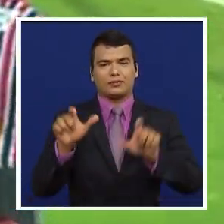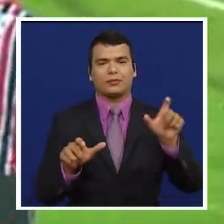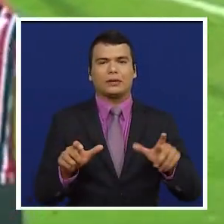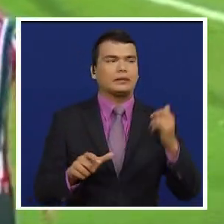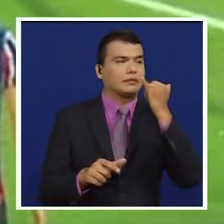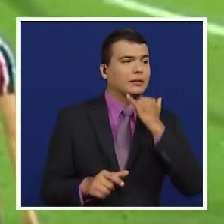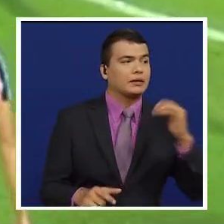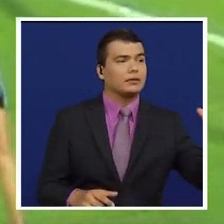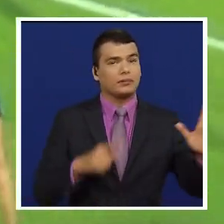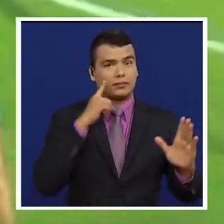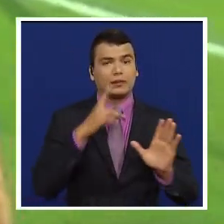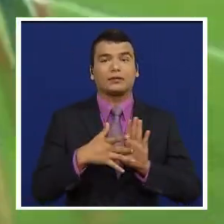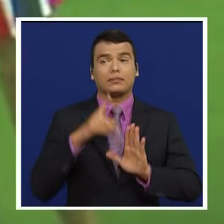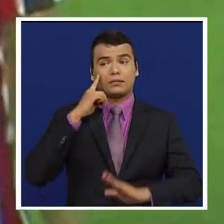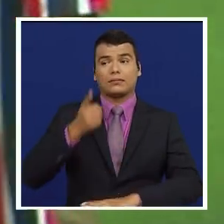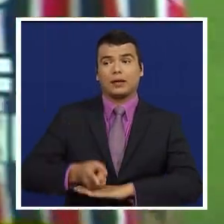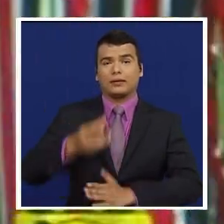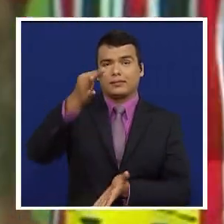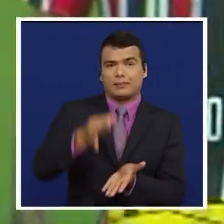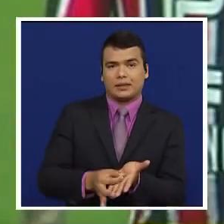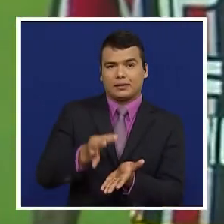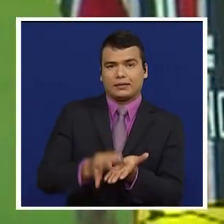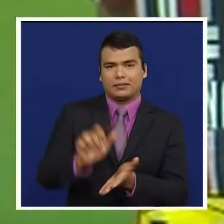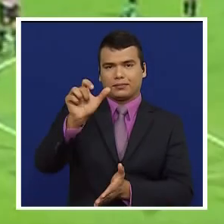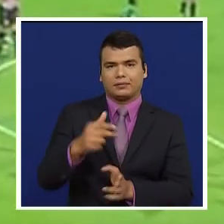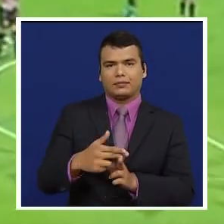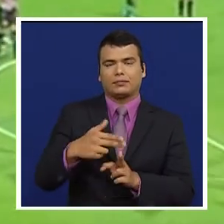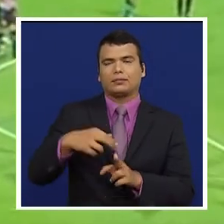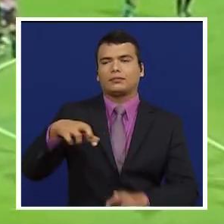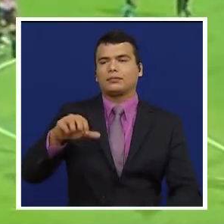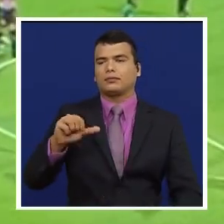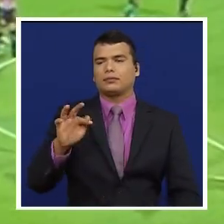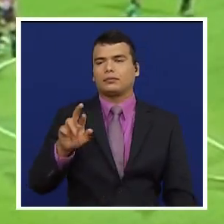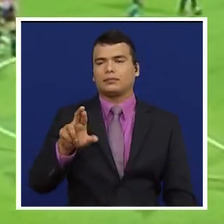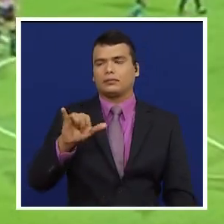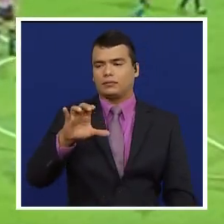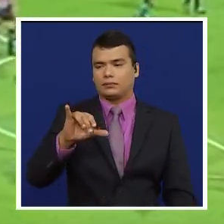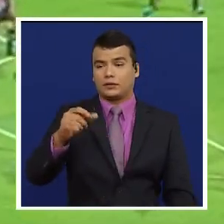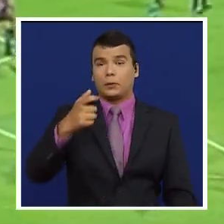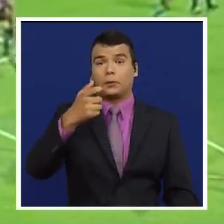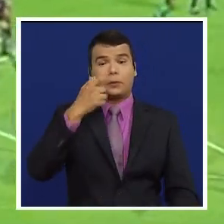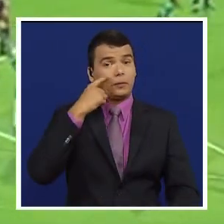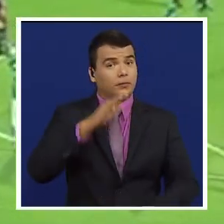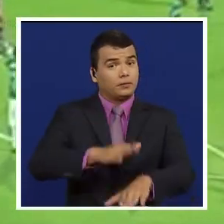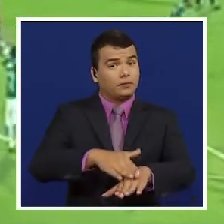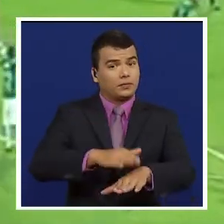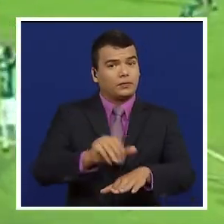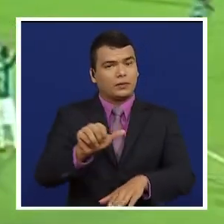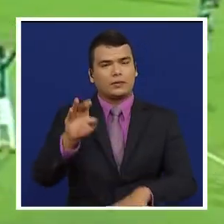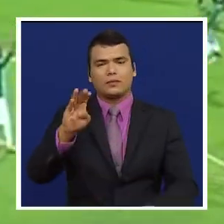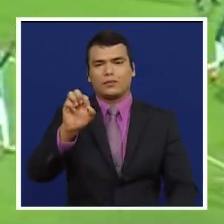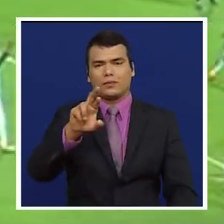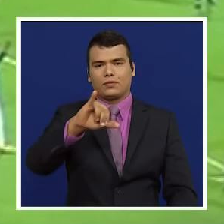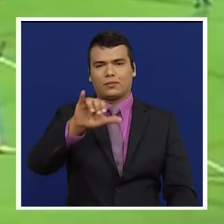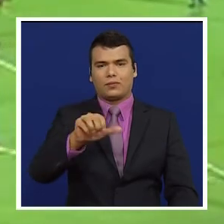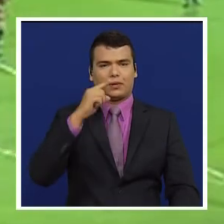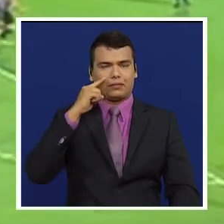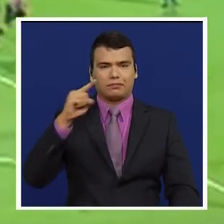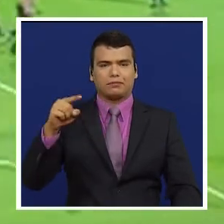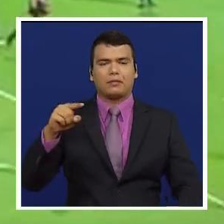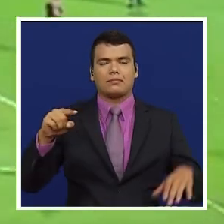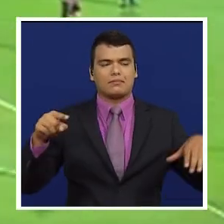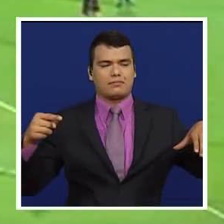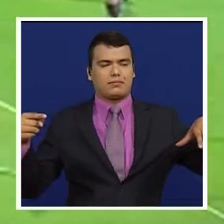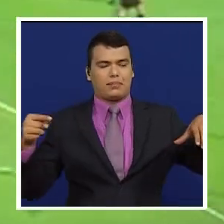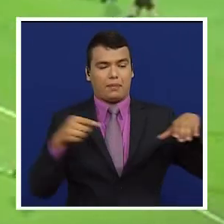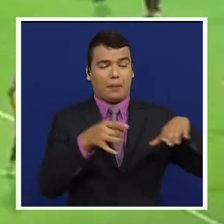fue decretada por tiro penal por el árbitro Patricio Polic. El encargado de cobrar con derecha fue Miguel Borja, venciendo al arquero Felipe